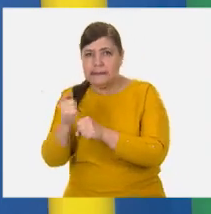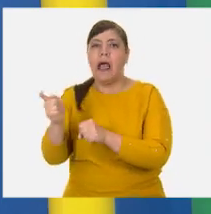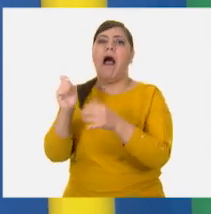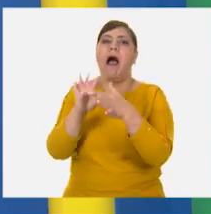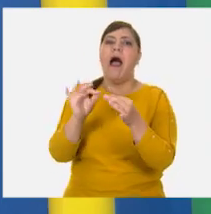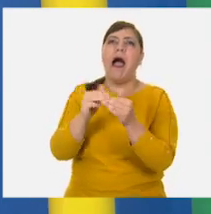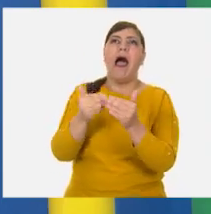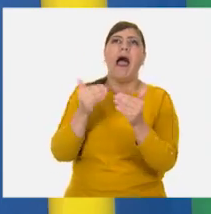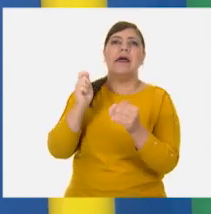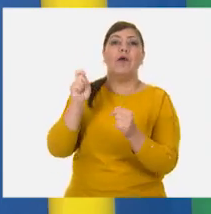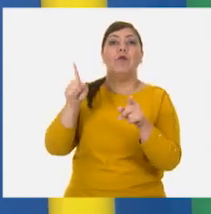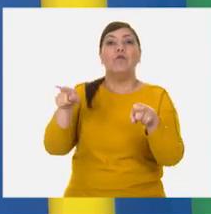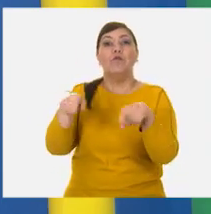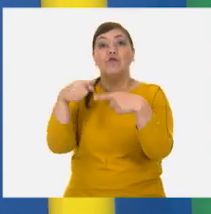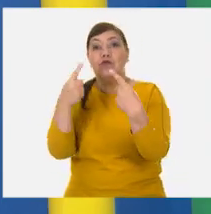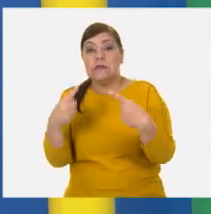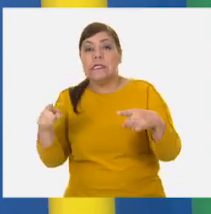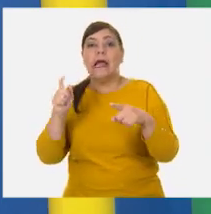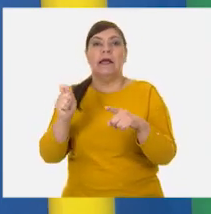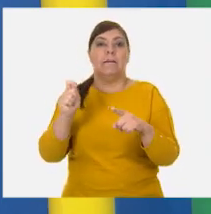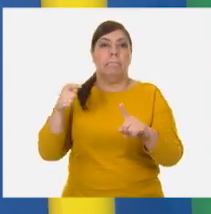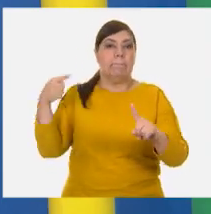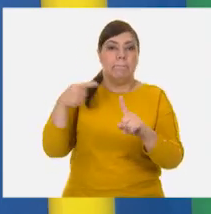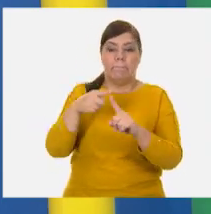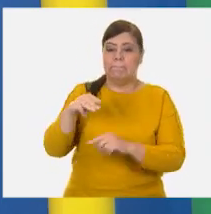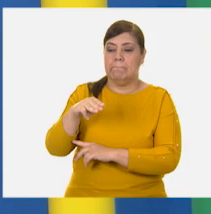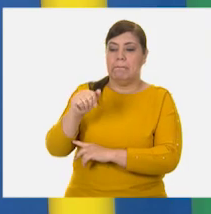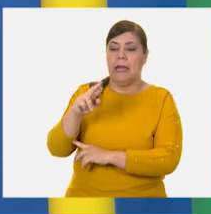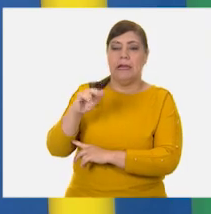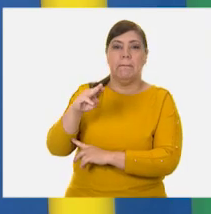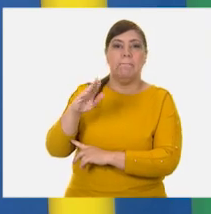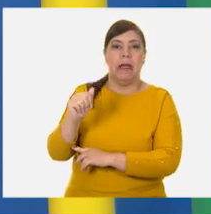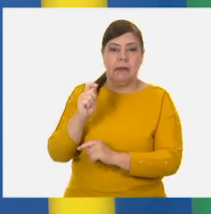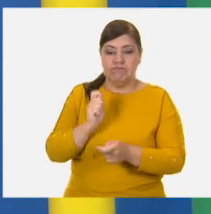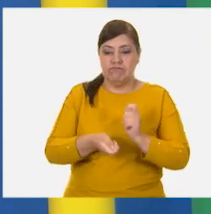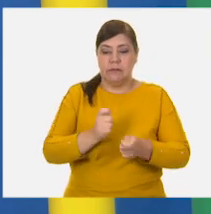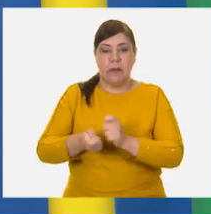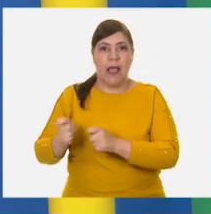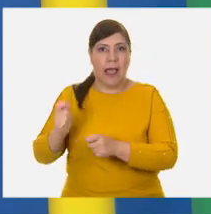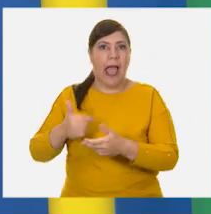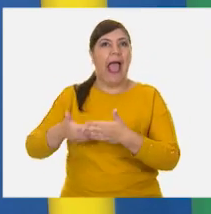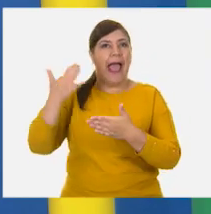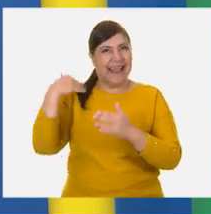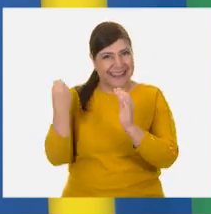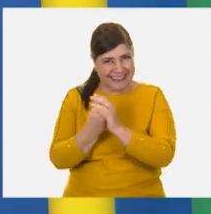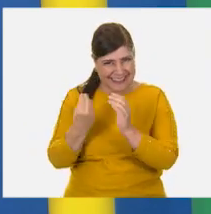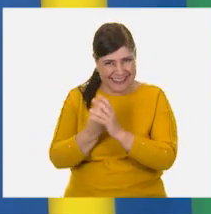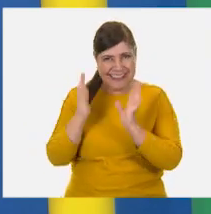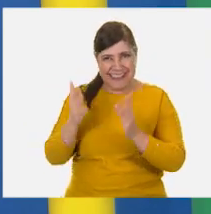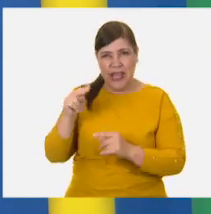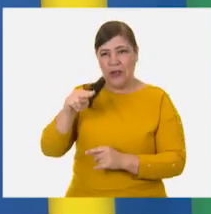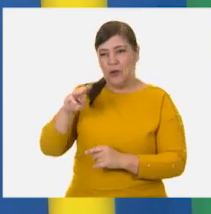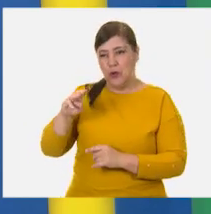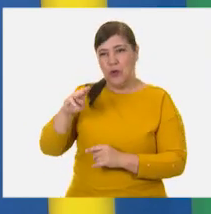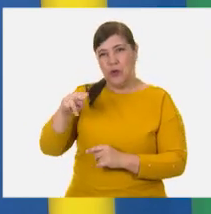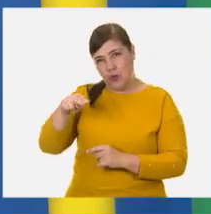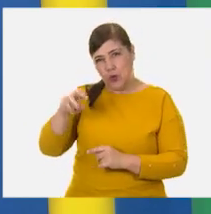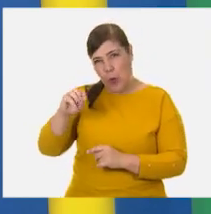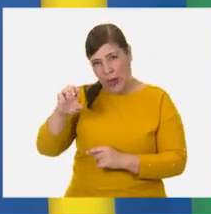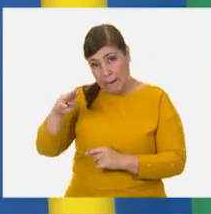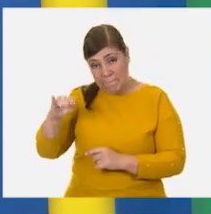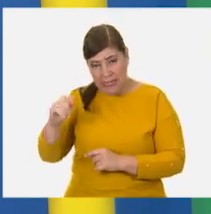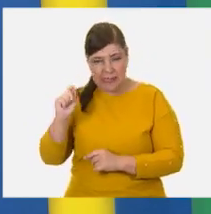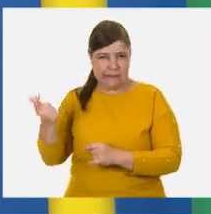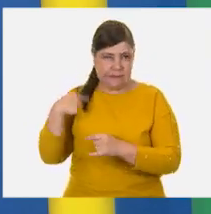música, específicamente la marimba, de la que también aprendimos en otras clases con la maestra Noemí Juárez. Y